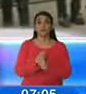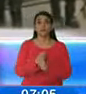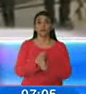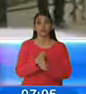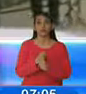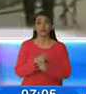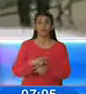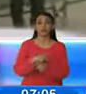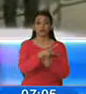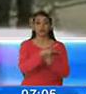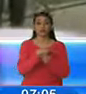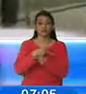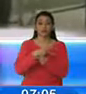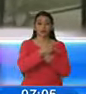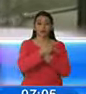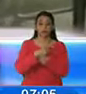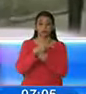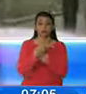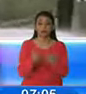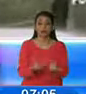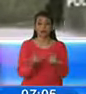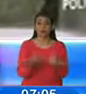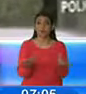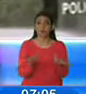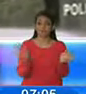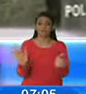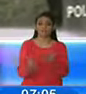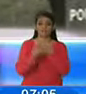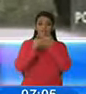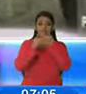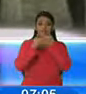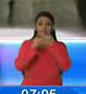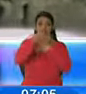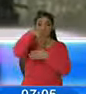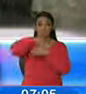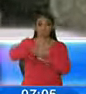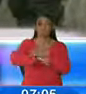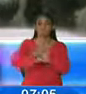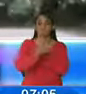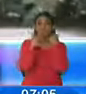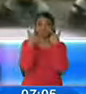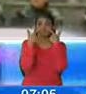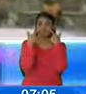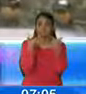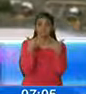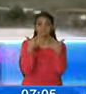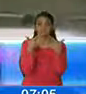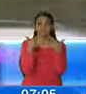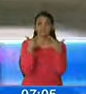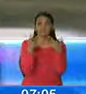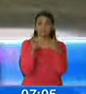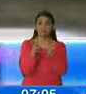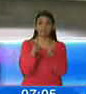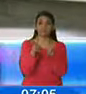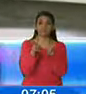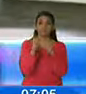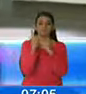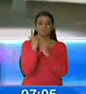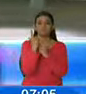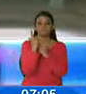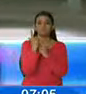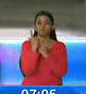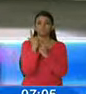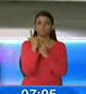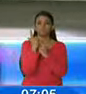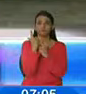El Consejo Nacional Electoral en este momento está cerrado. En el interior también se puede observar la presencia de miembros de las